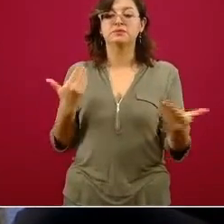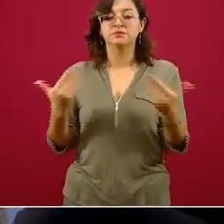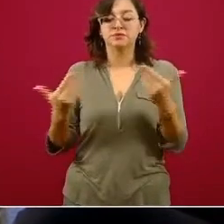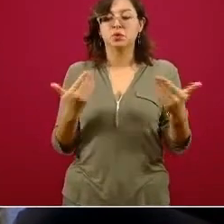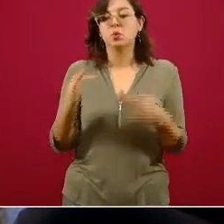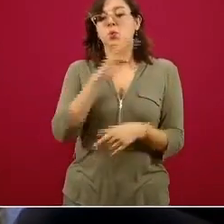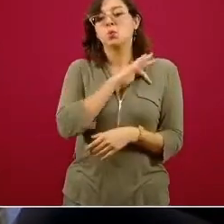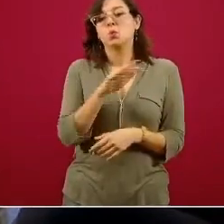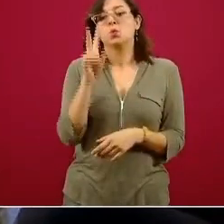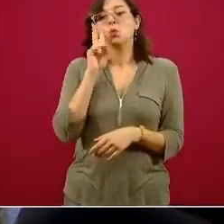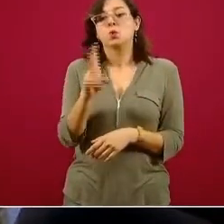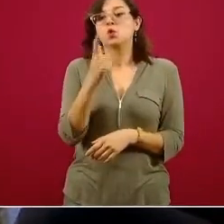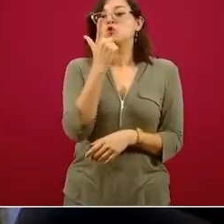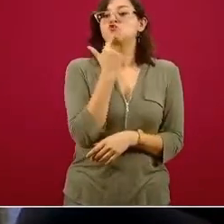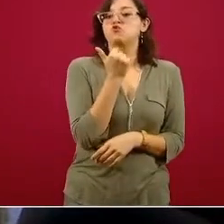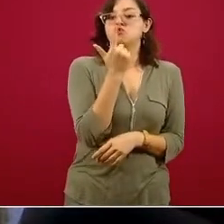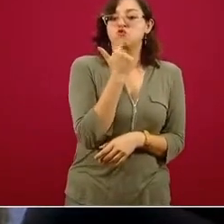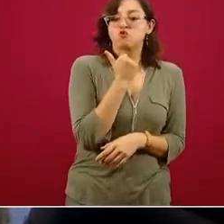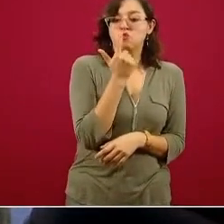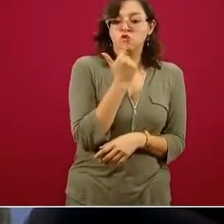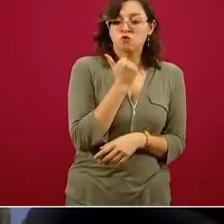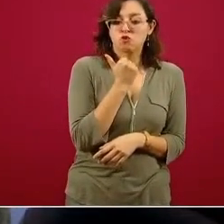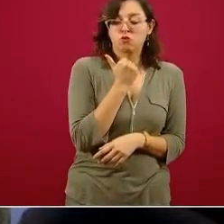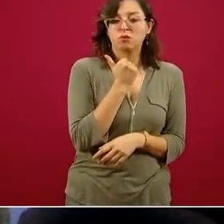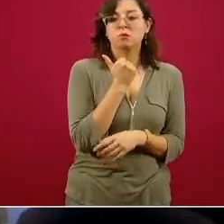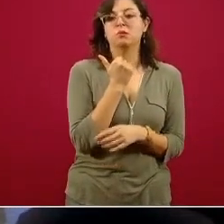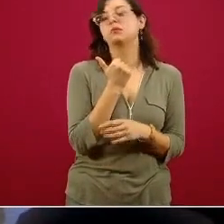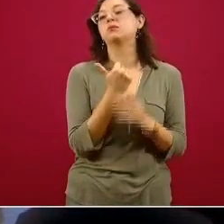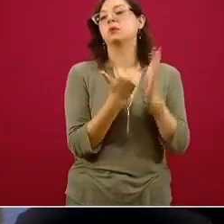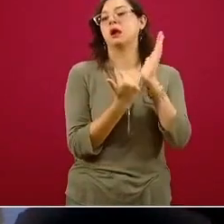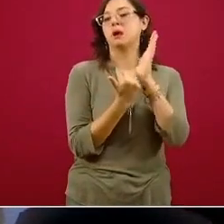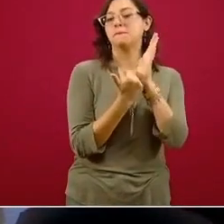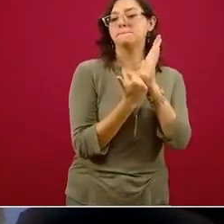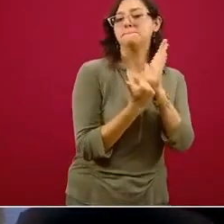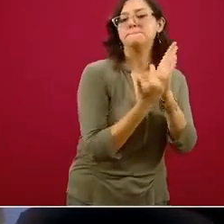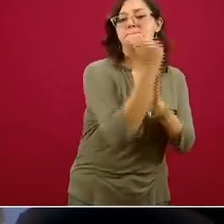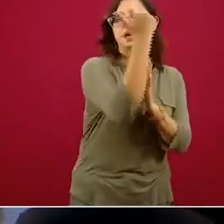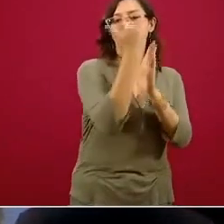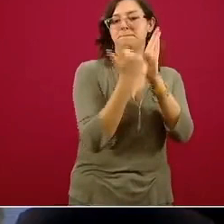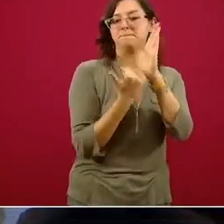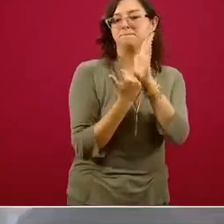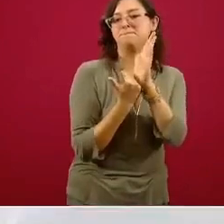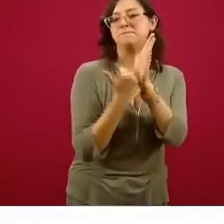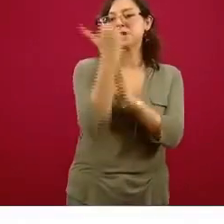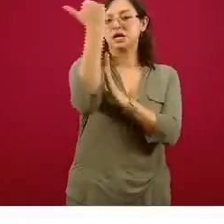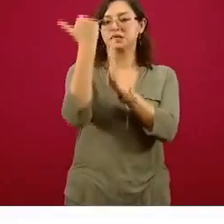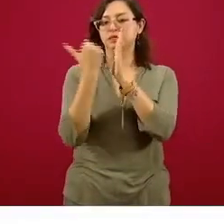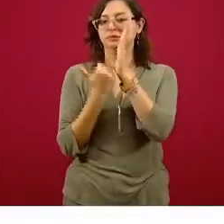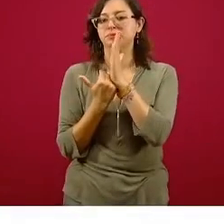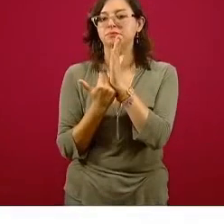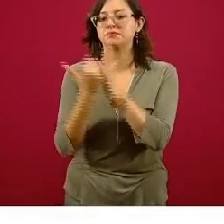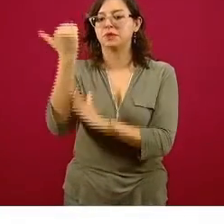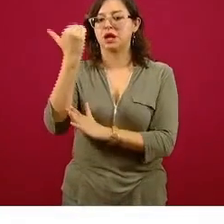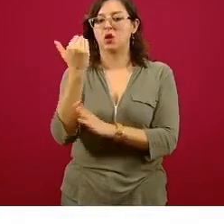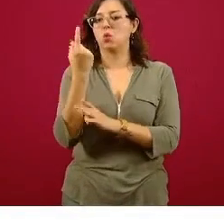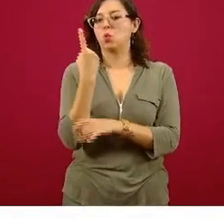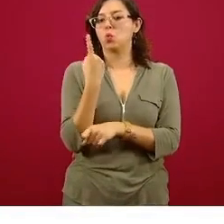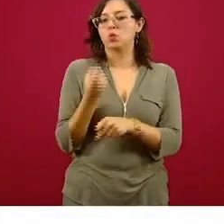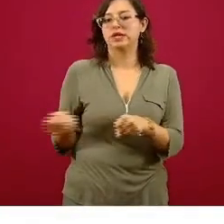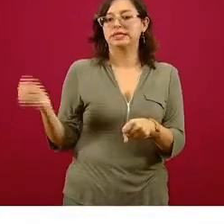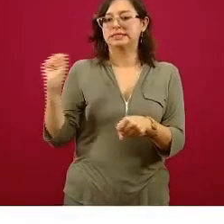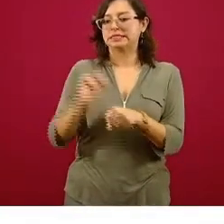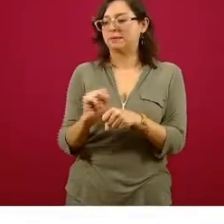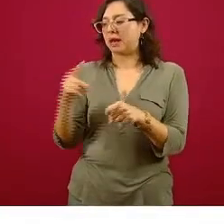pintan de rojo los estados que han incrementado su movilidad de una semana a otra en una proporción